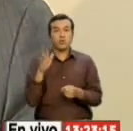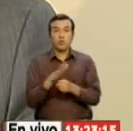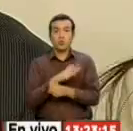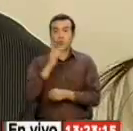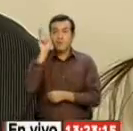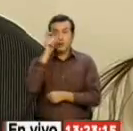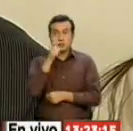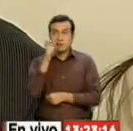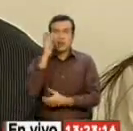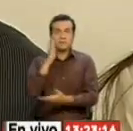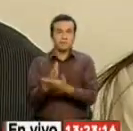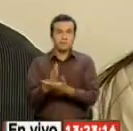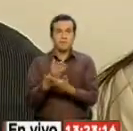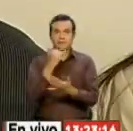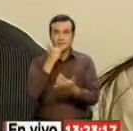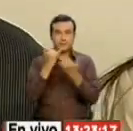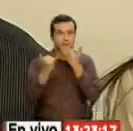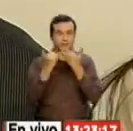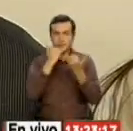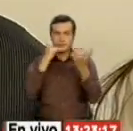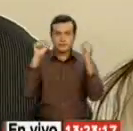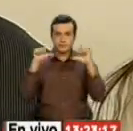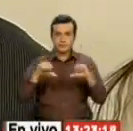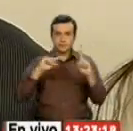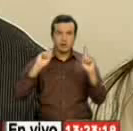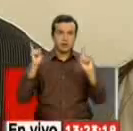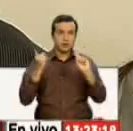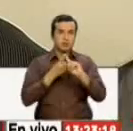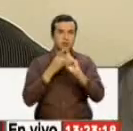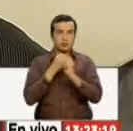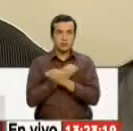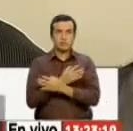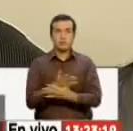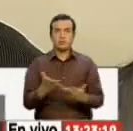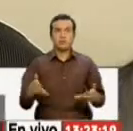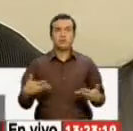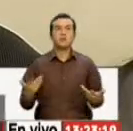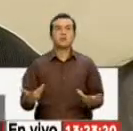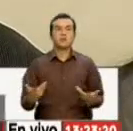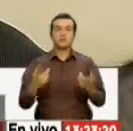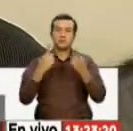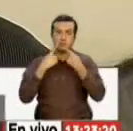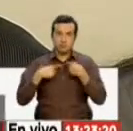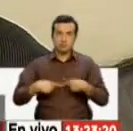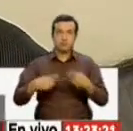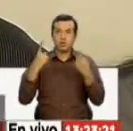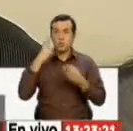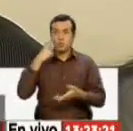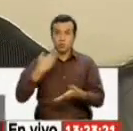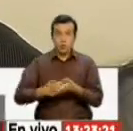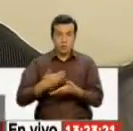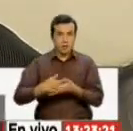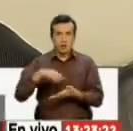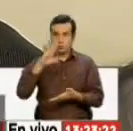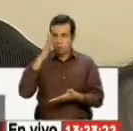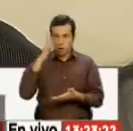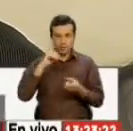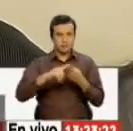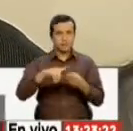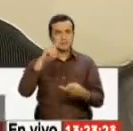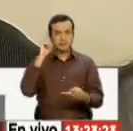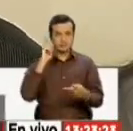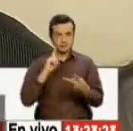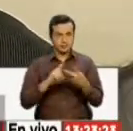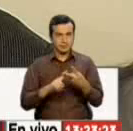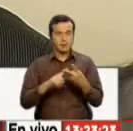teoría fiscal. Es ilegal por varias razones. La primera razón fue porque no había sido anunciado como prueba. Y lo segundo, porque